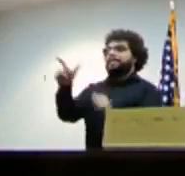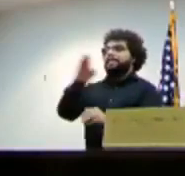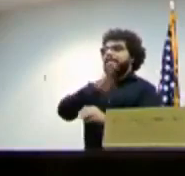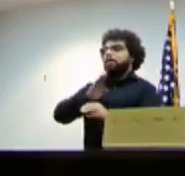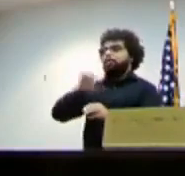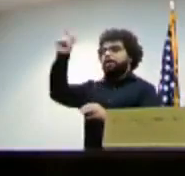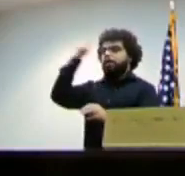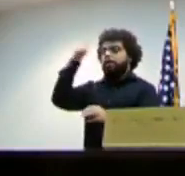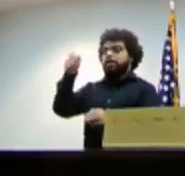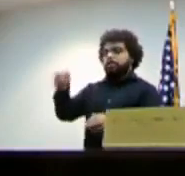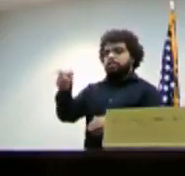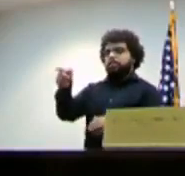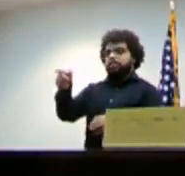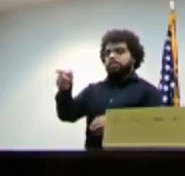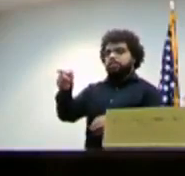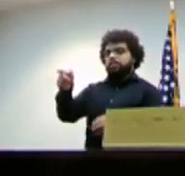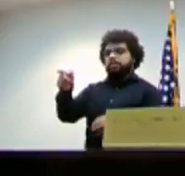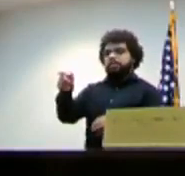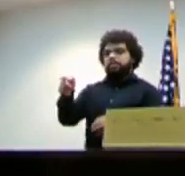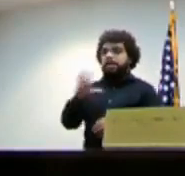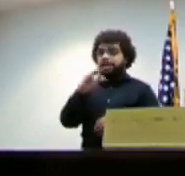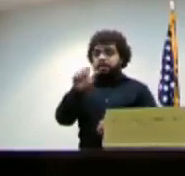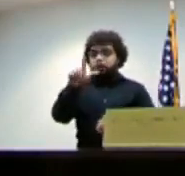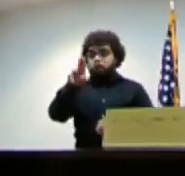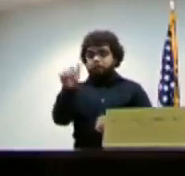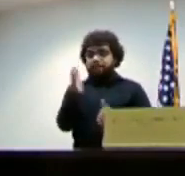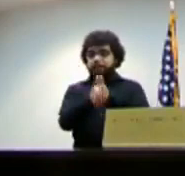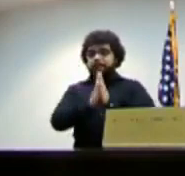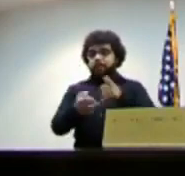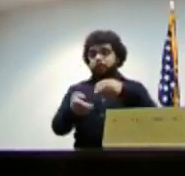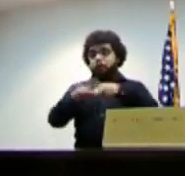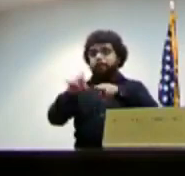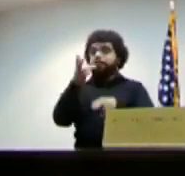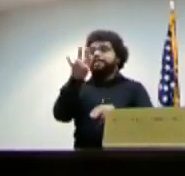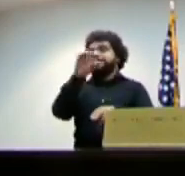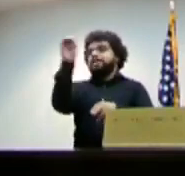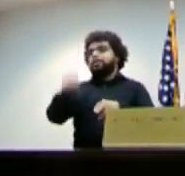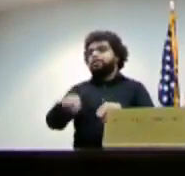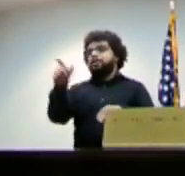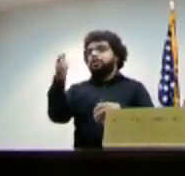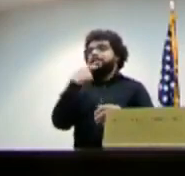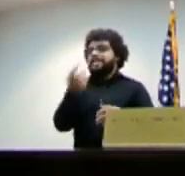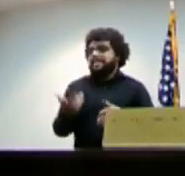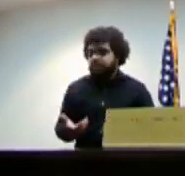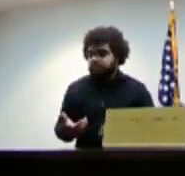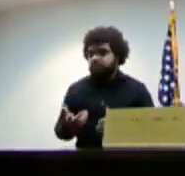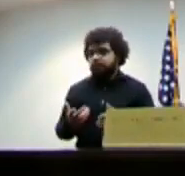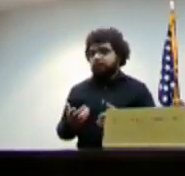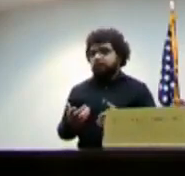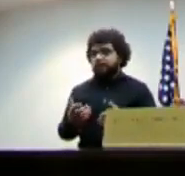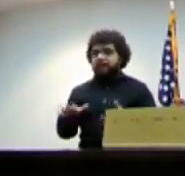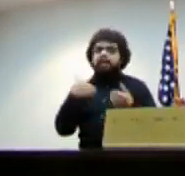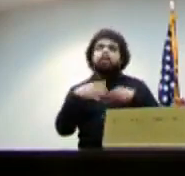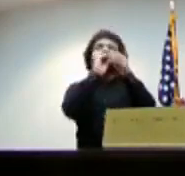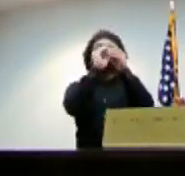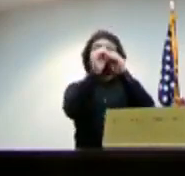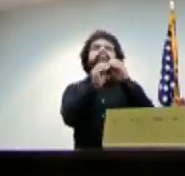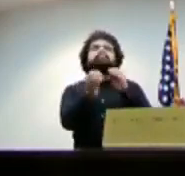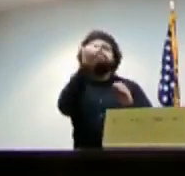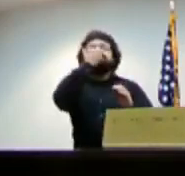de Gobierno, y Luma está pidiendo un aumento de 17%, alegando que hubo unos malos ajustes que ellos